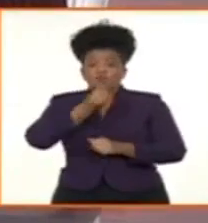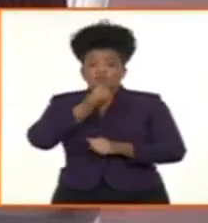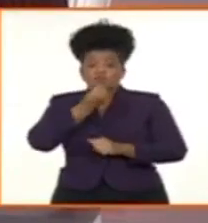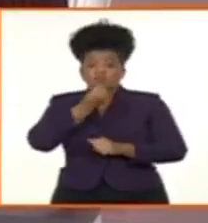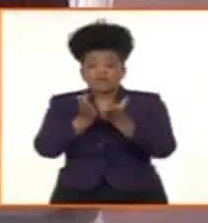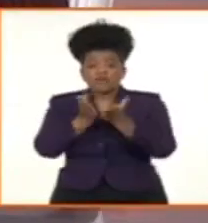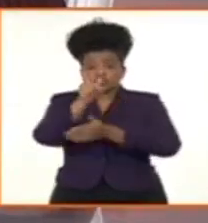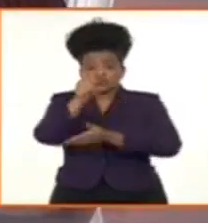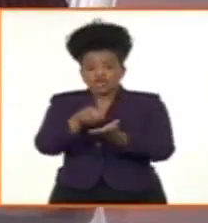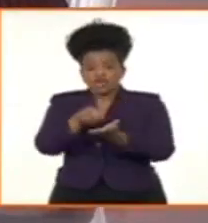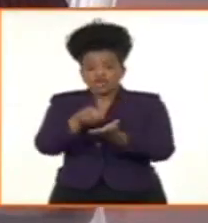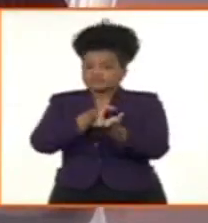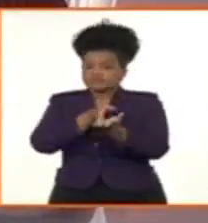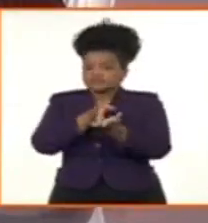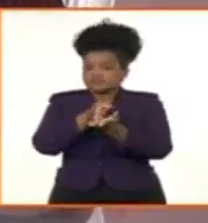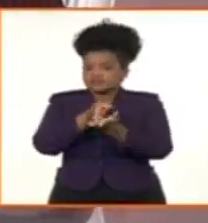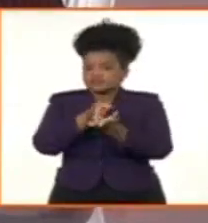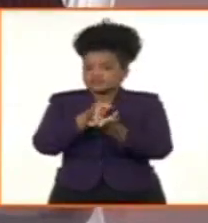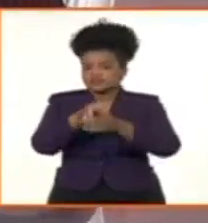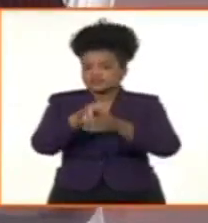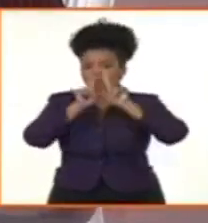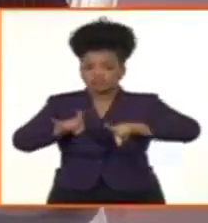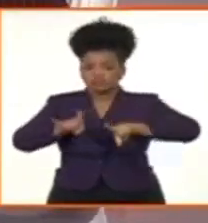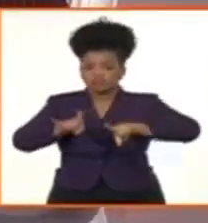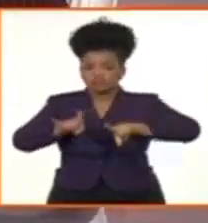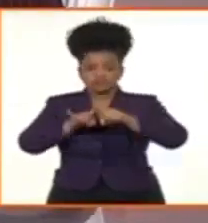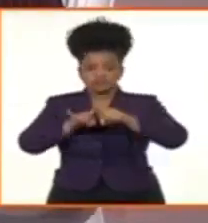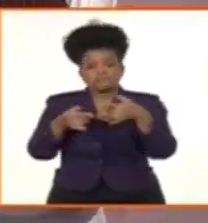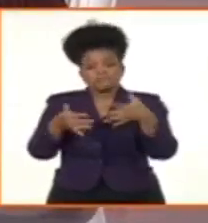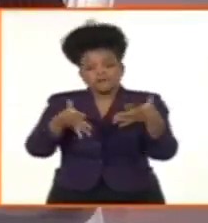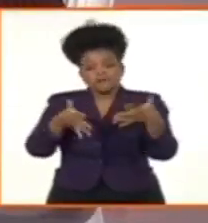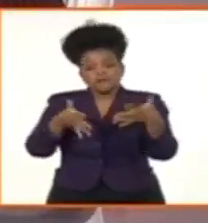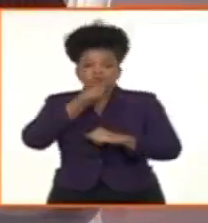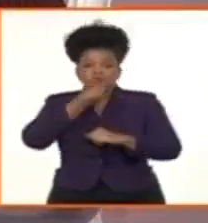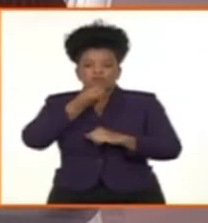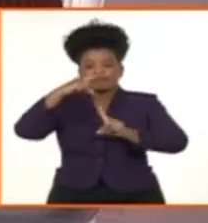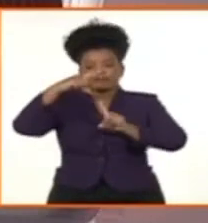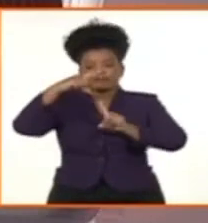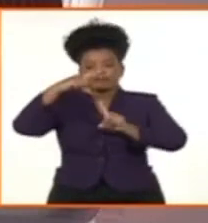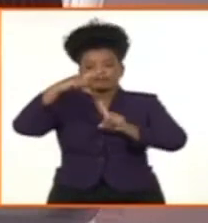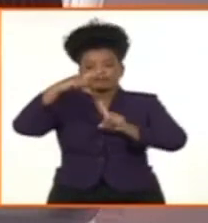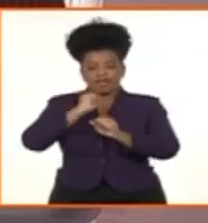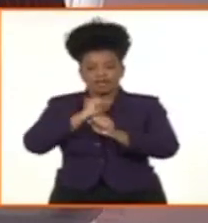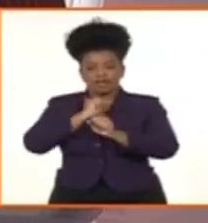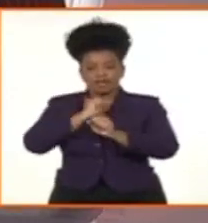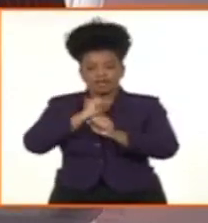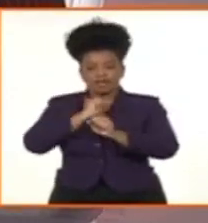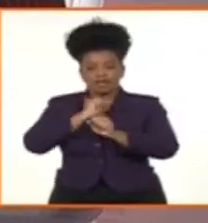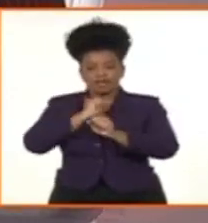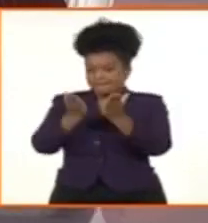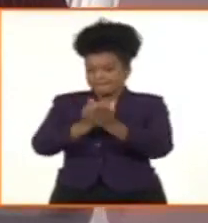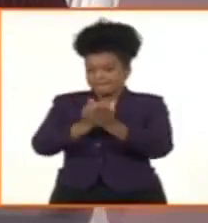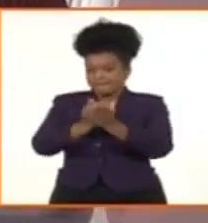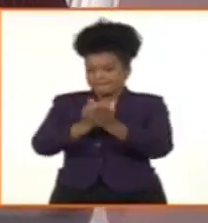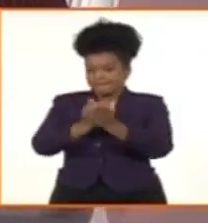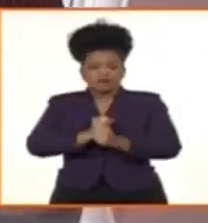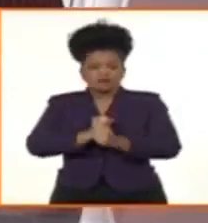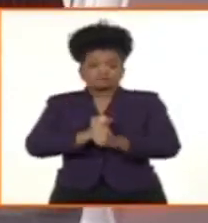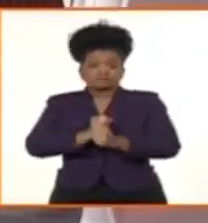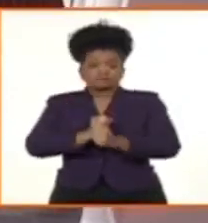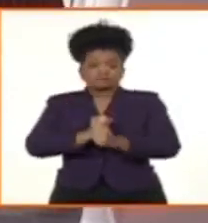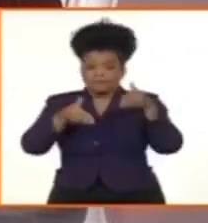mantenerse accediendo a sus universidades para, bueno, realizar sus tareas, poder recibir sus clases, participar digitalmente